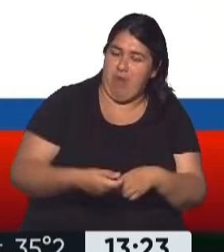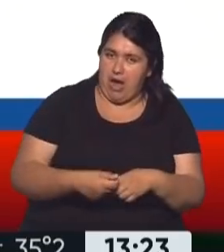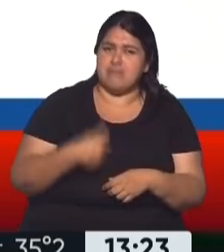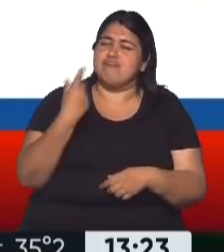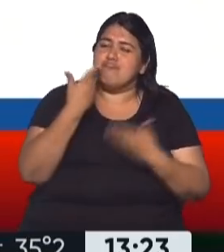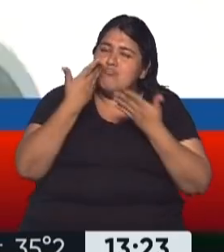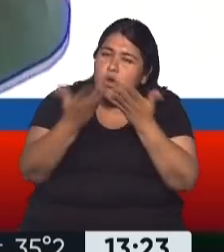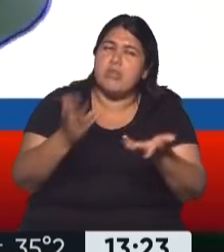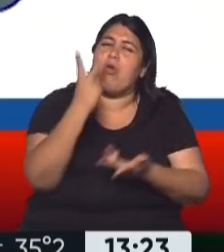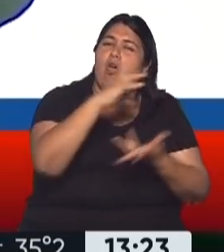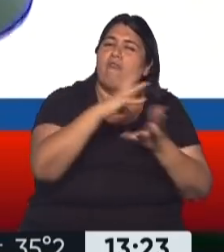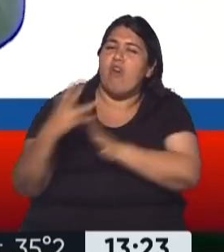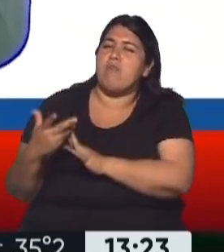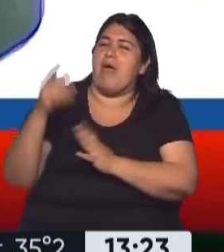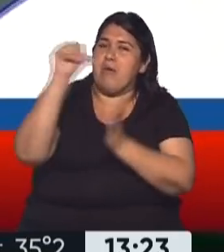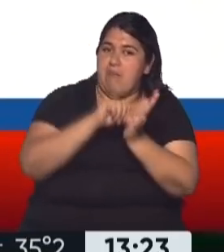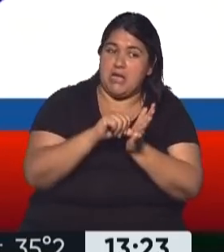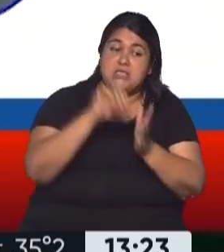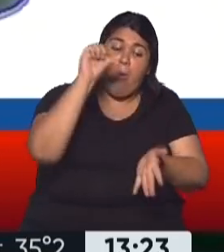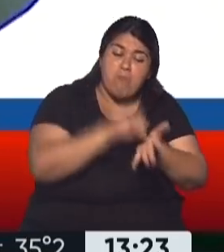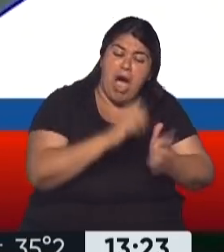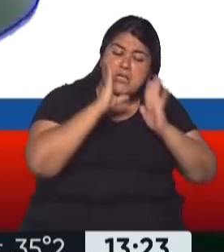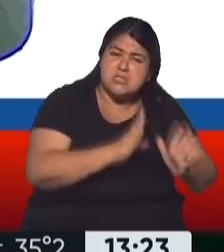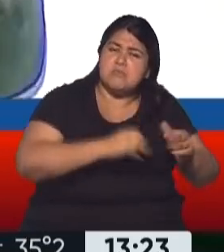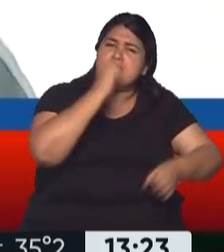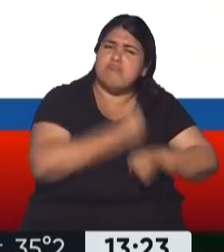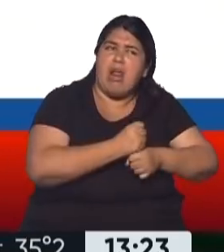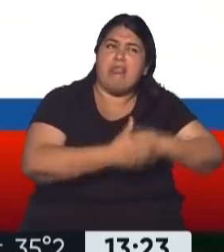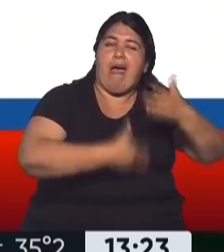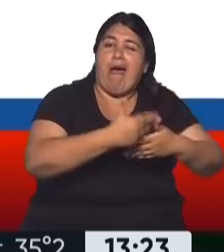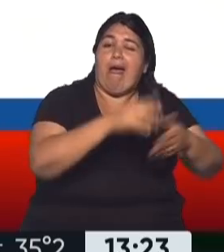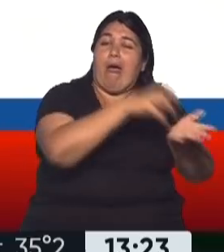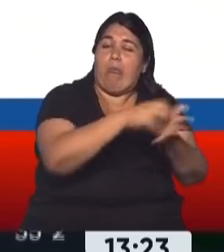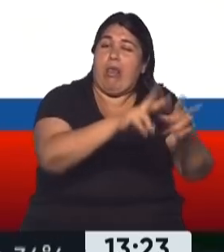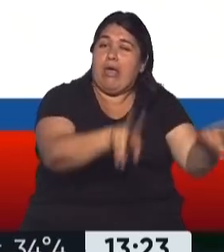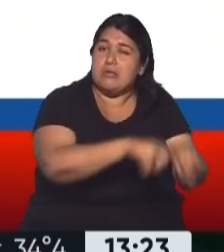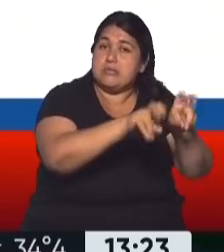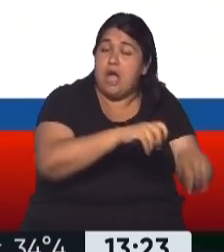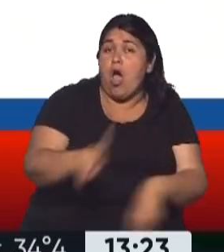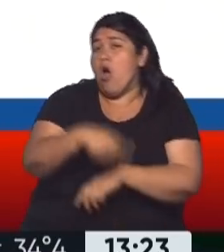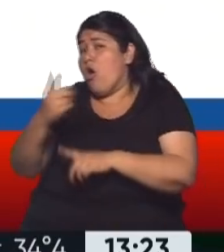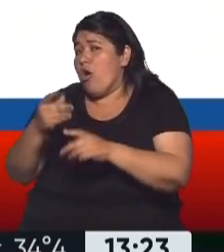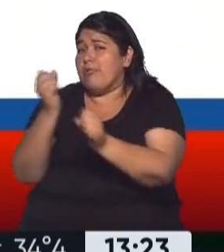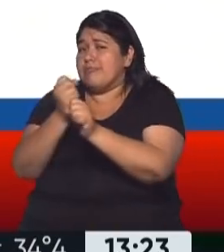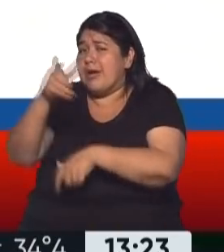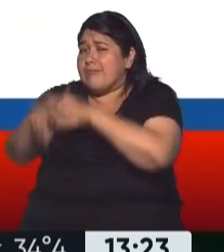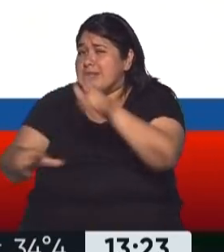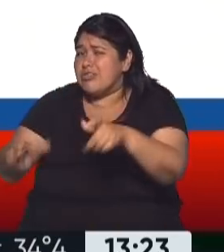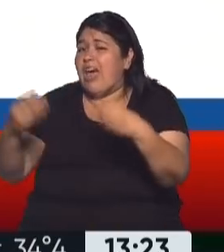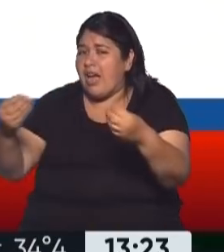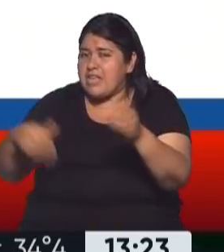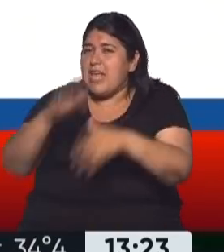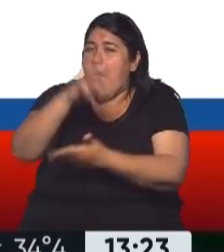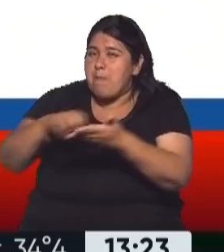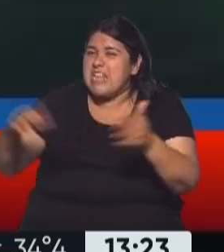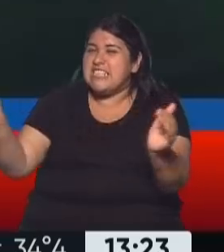modelos de país. Un país que trabaja para que ganen los especuladores y un país que trabaja para que ganen la pequeña